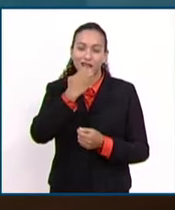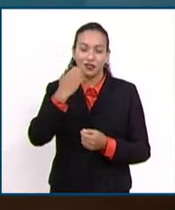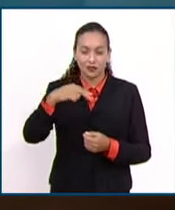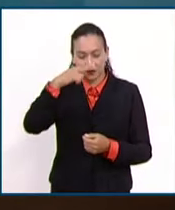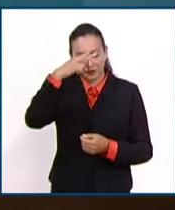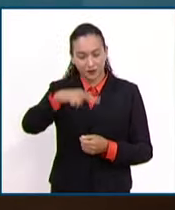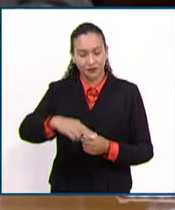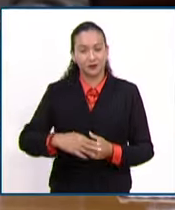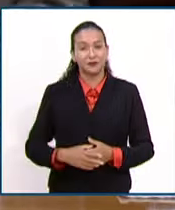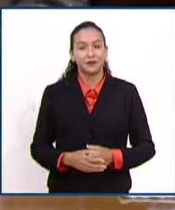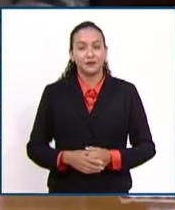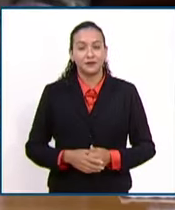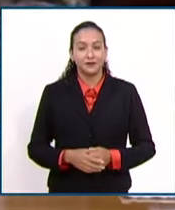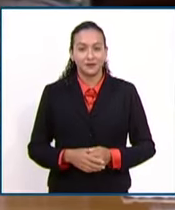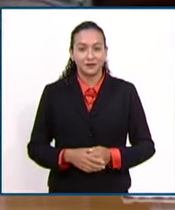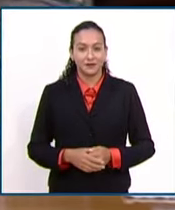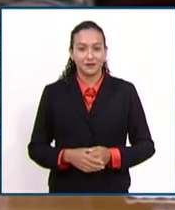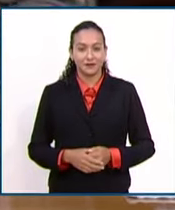México.